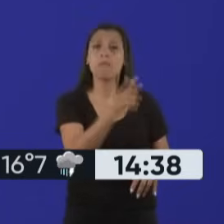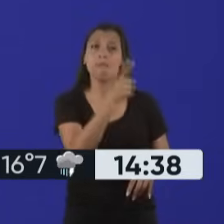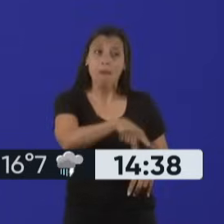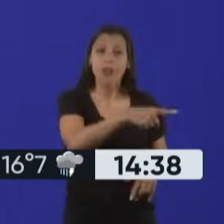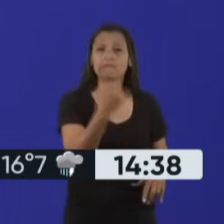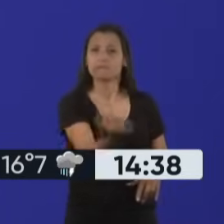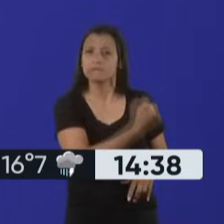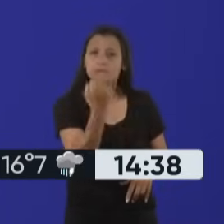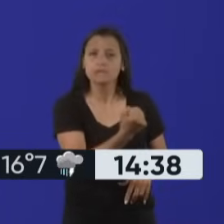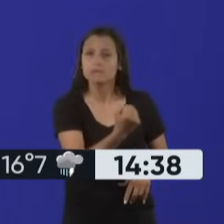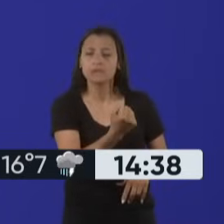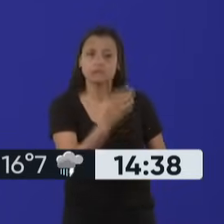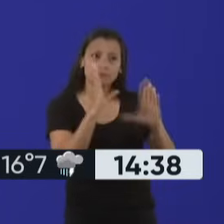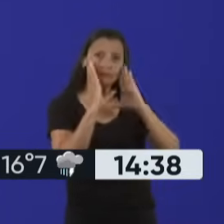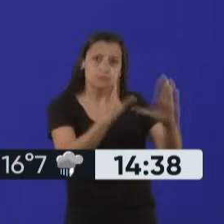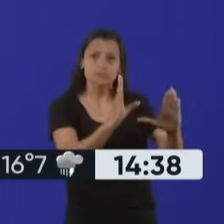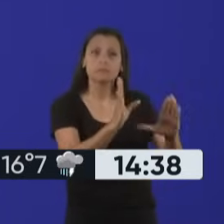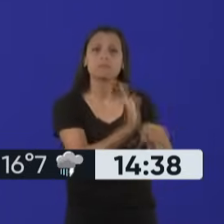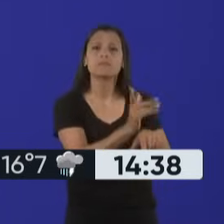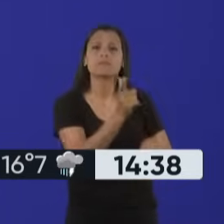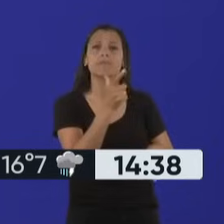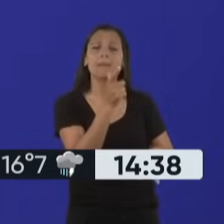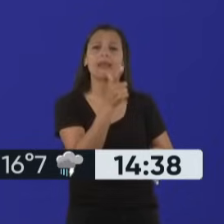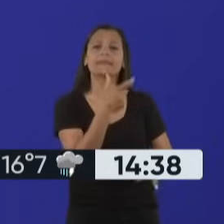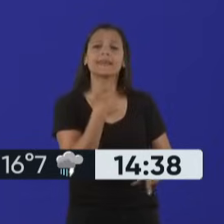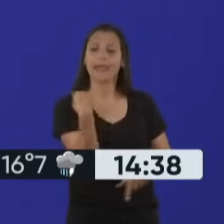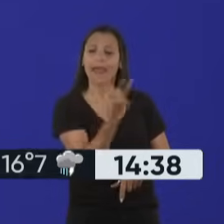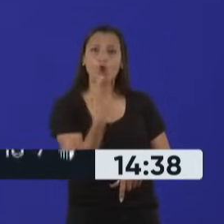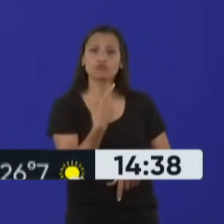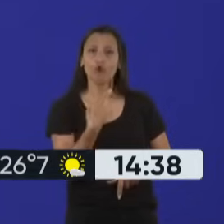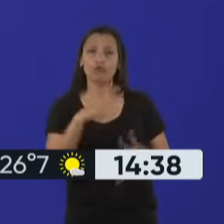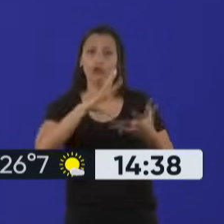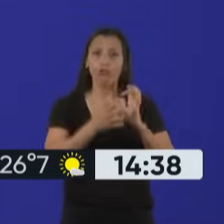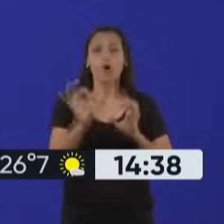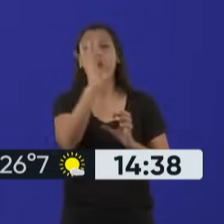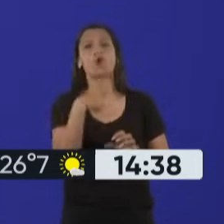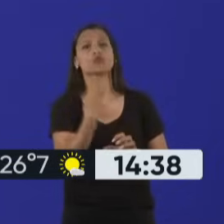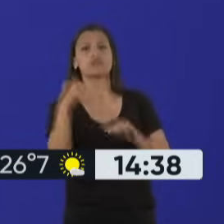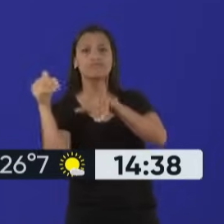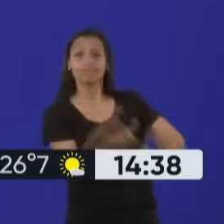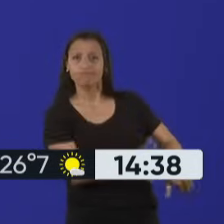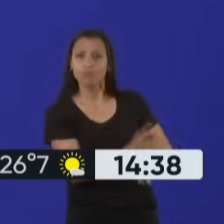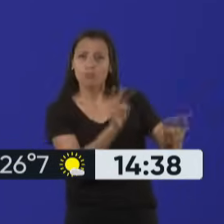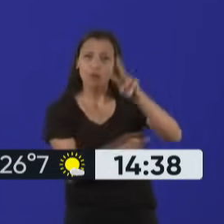destruir todo lo que hemos construido. Es decir, a lo largo de este año,